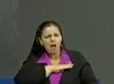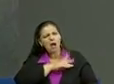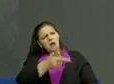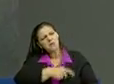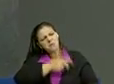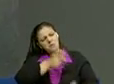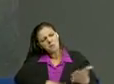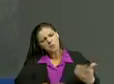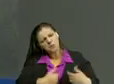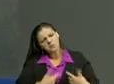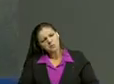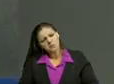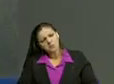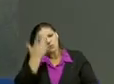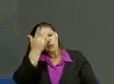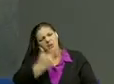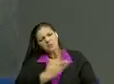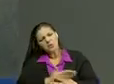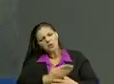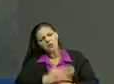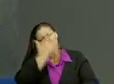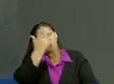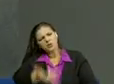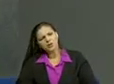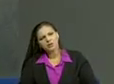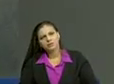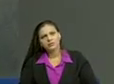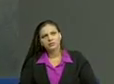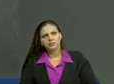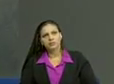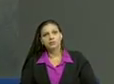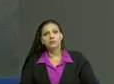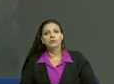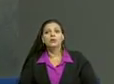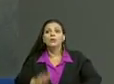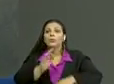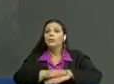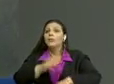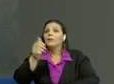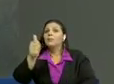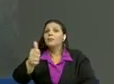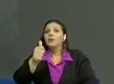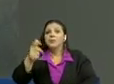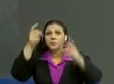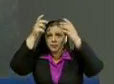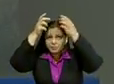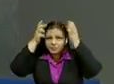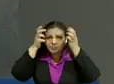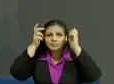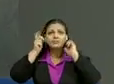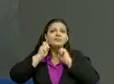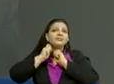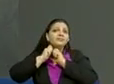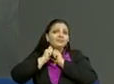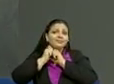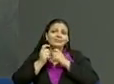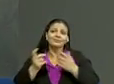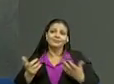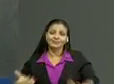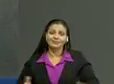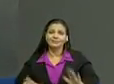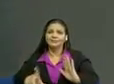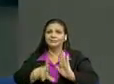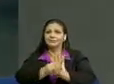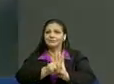a mí. Allá van otros sin casco. Es que tú pagaste el piso, pasaste para... Por supuesto. Usted cumpla lo que le